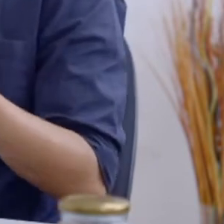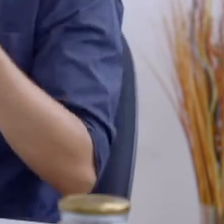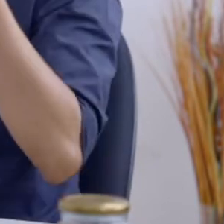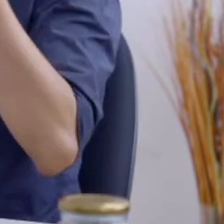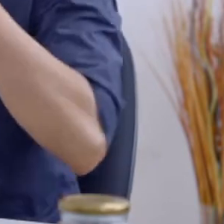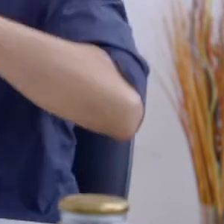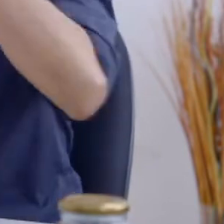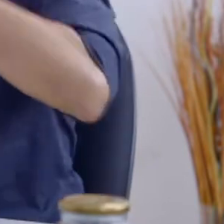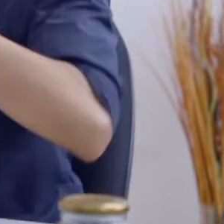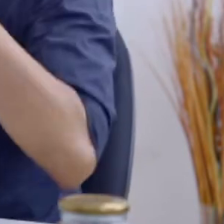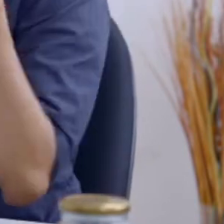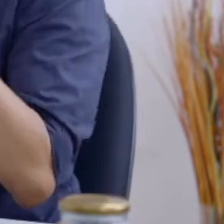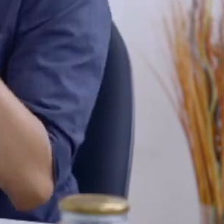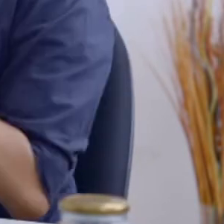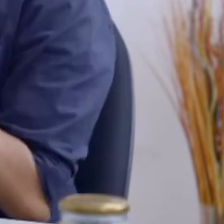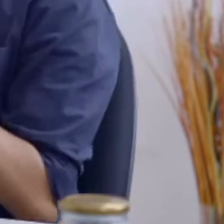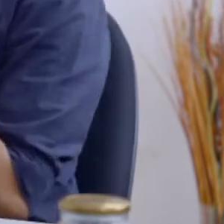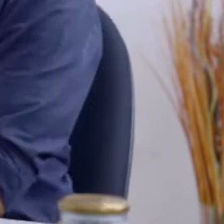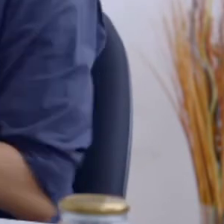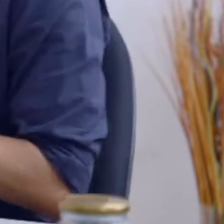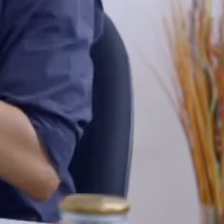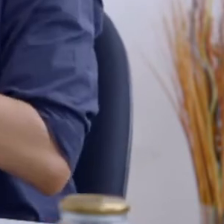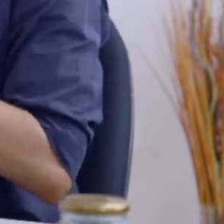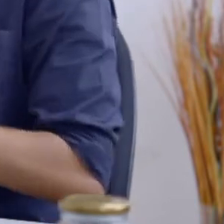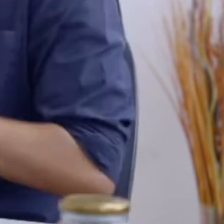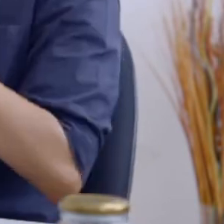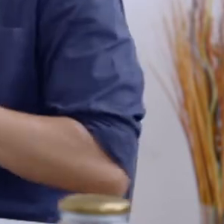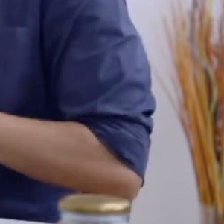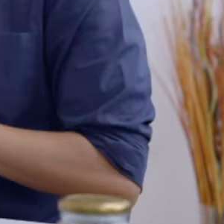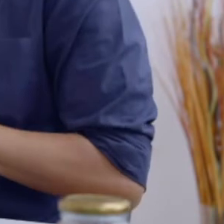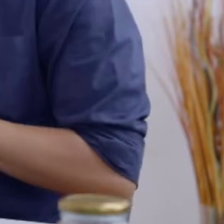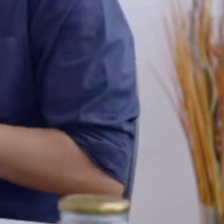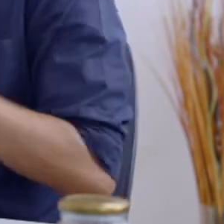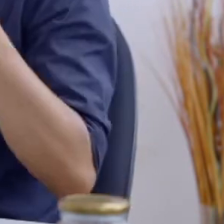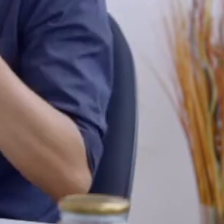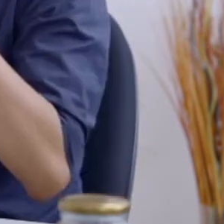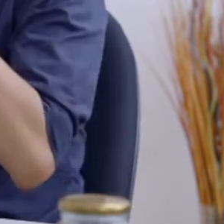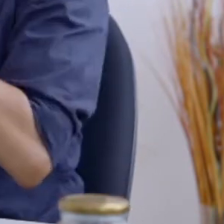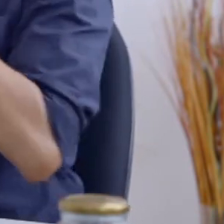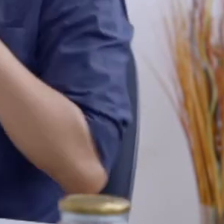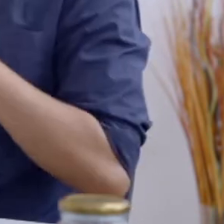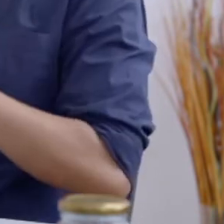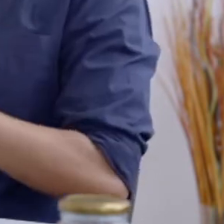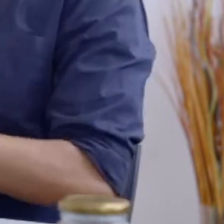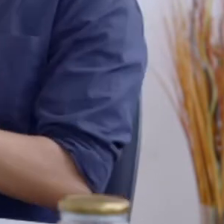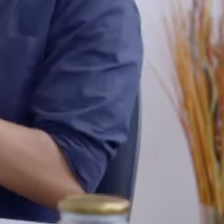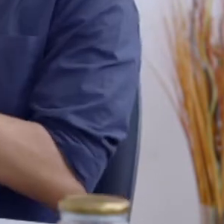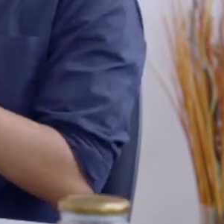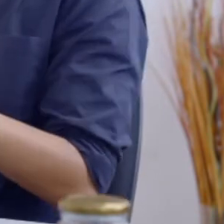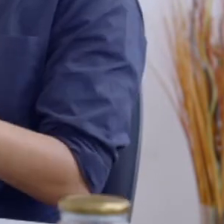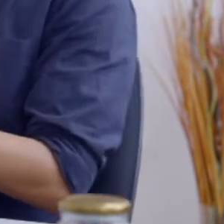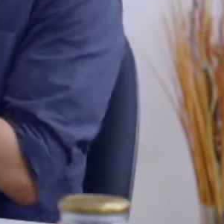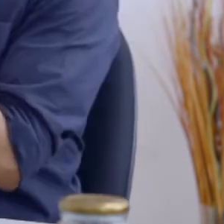de contenidos transmedia en 2020, incluso cuando los desplazamientos a locaciones estaban limitados.